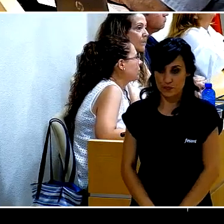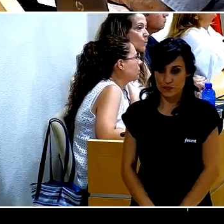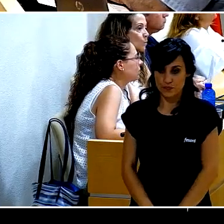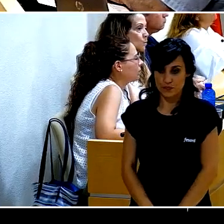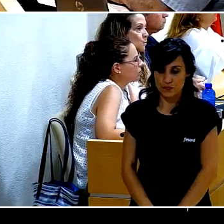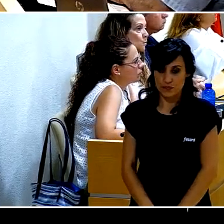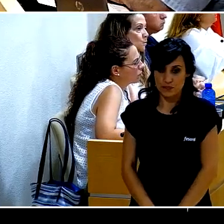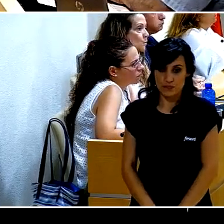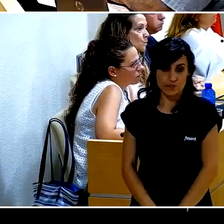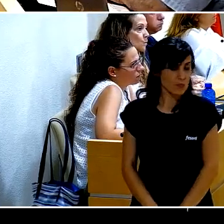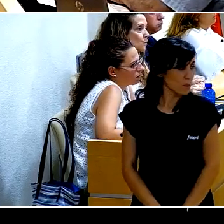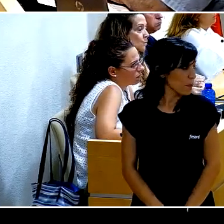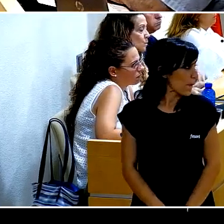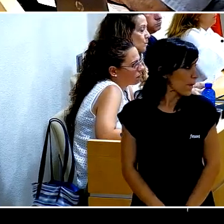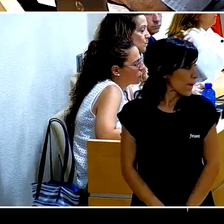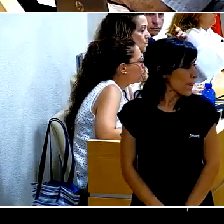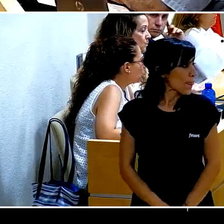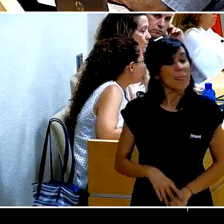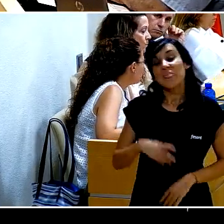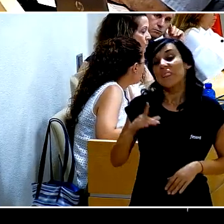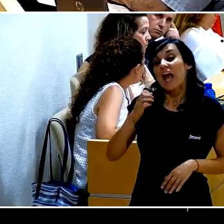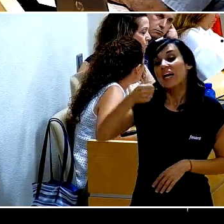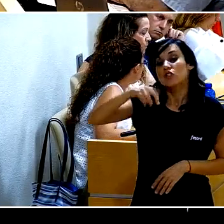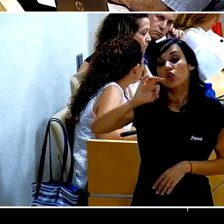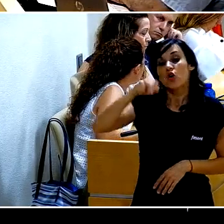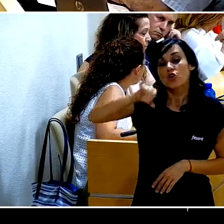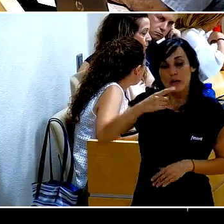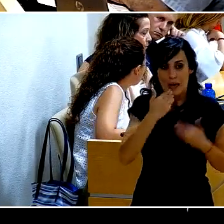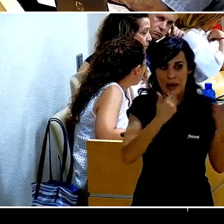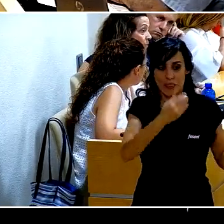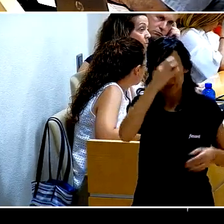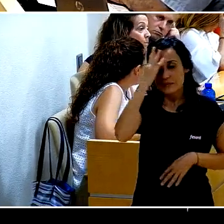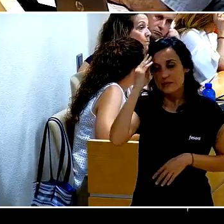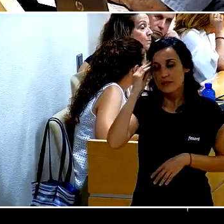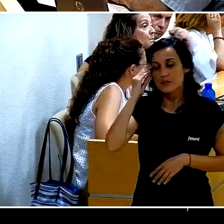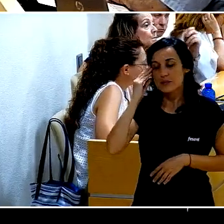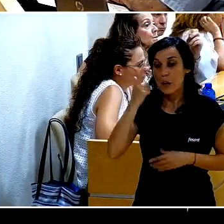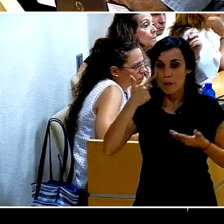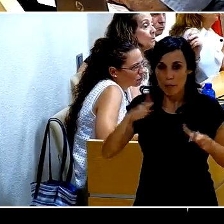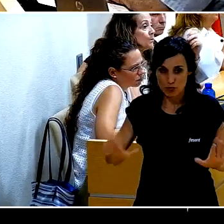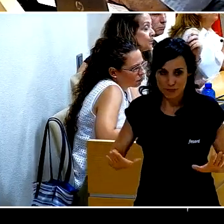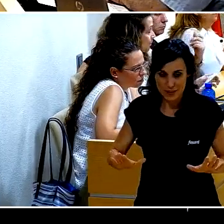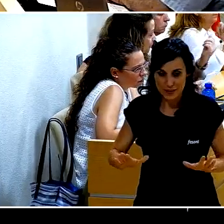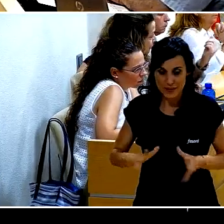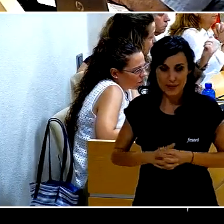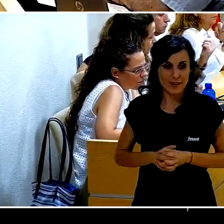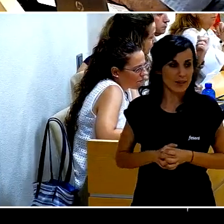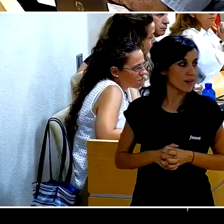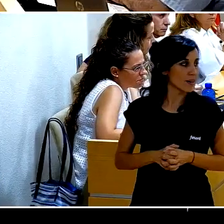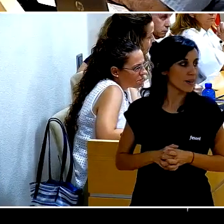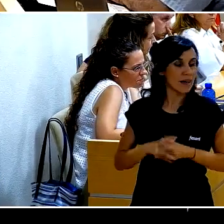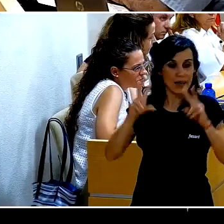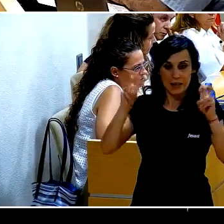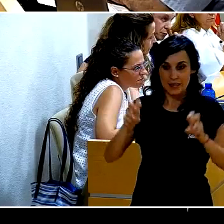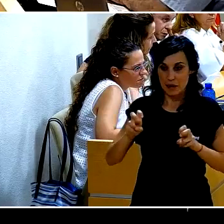¿Alguna otra palabra? José Antonio, Salvador. Muchas gracias, alcaldesa. Vamos a ver. Todo rastro artístico